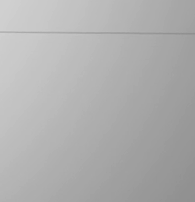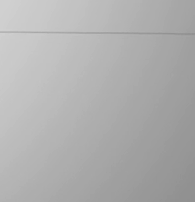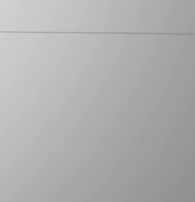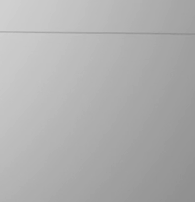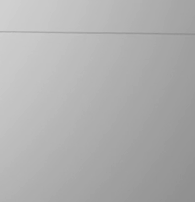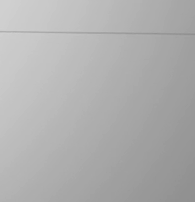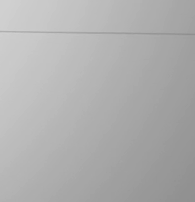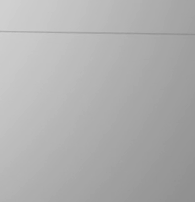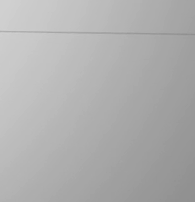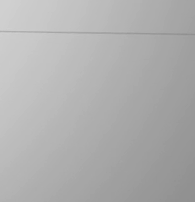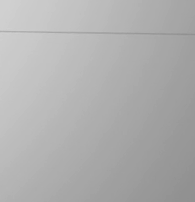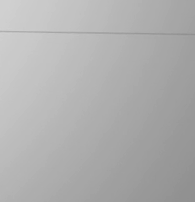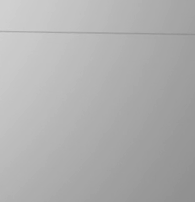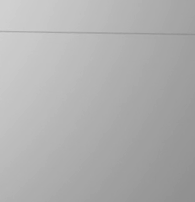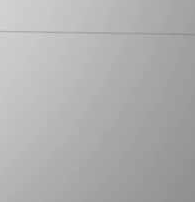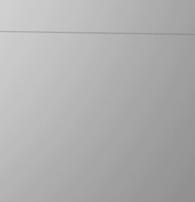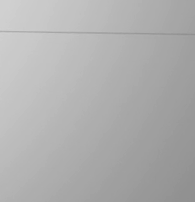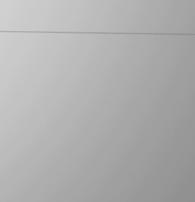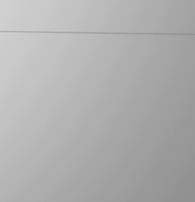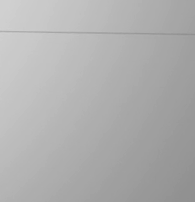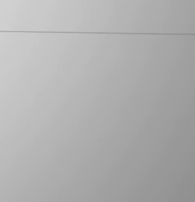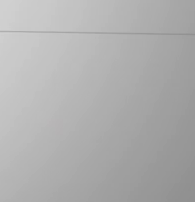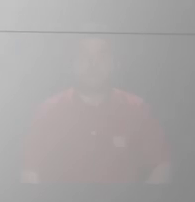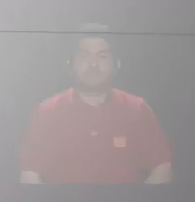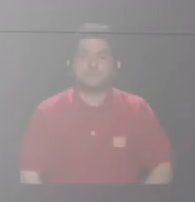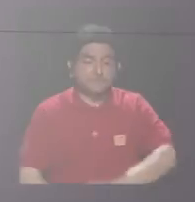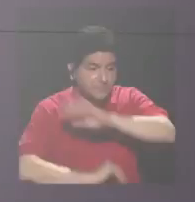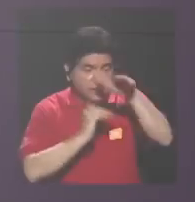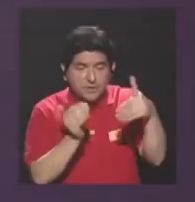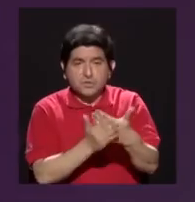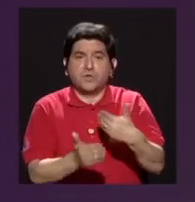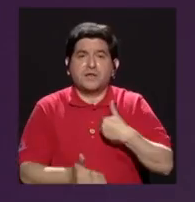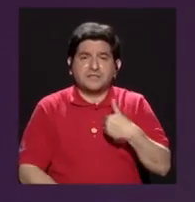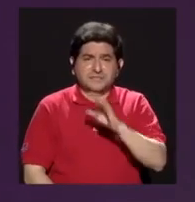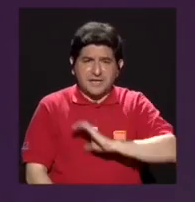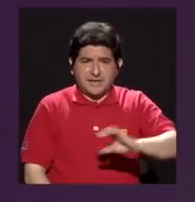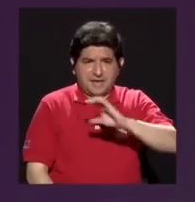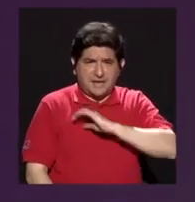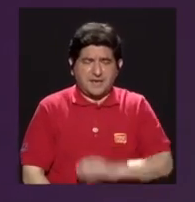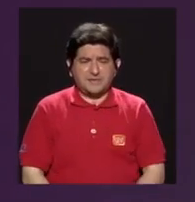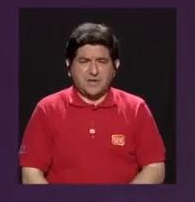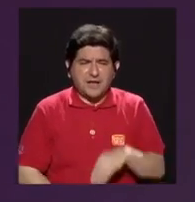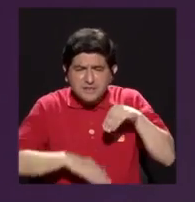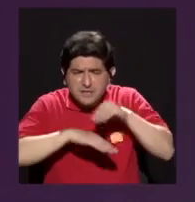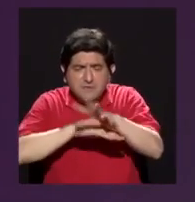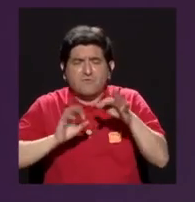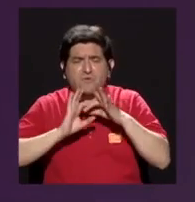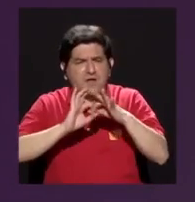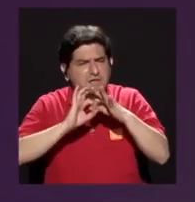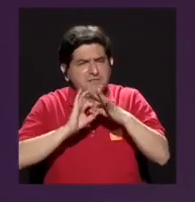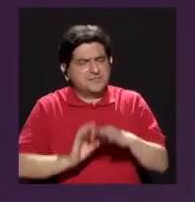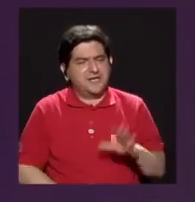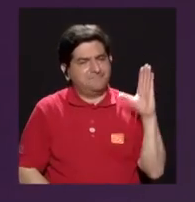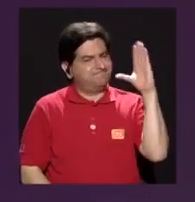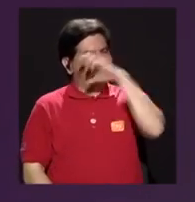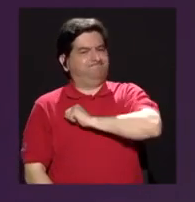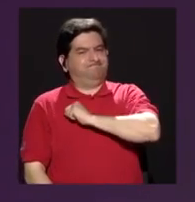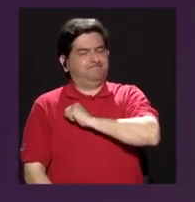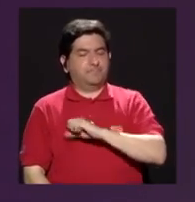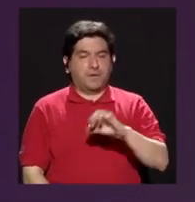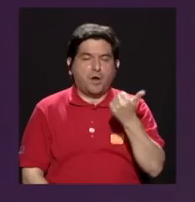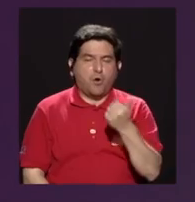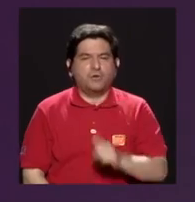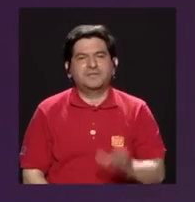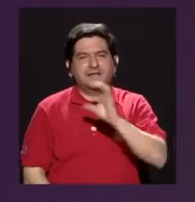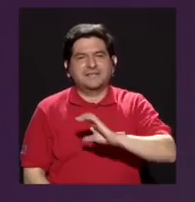no combinarlas con las otras y todas las que tienen un carácter sexualizado evidente hay otros donde